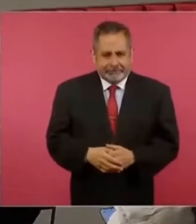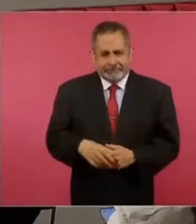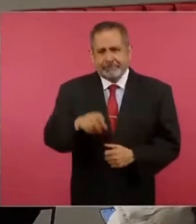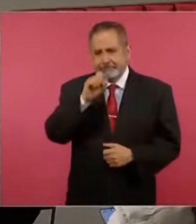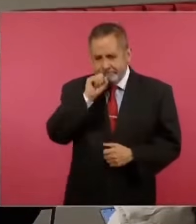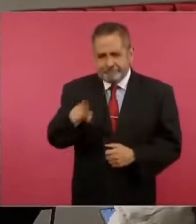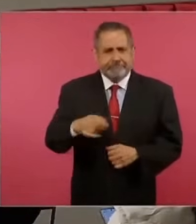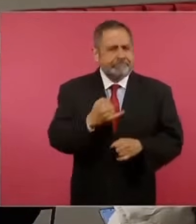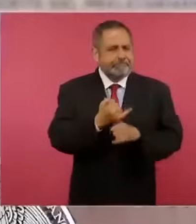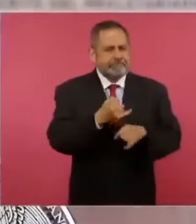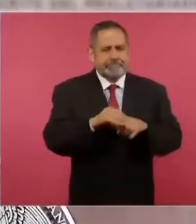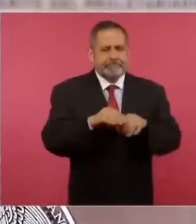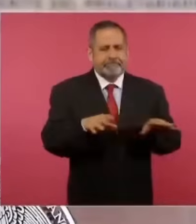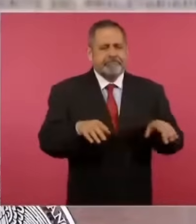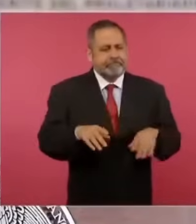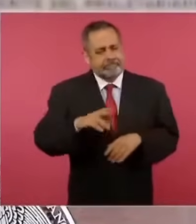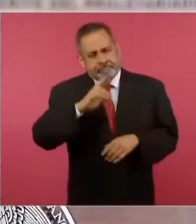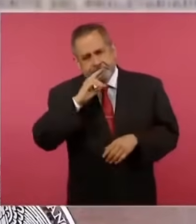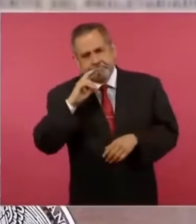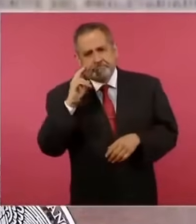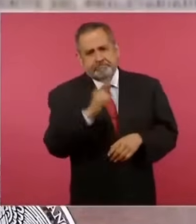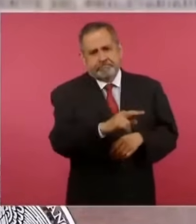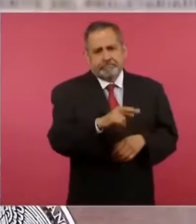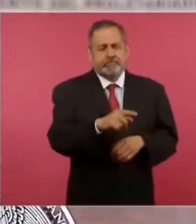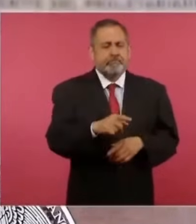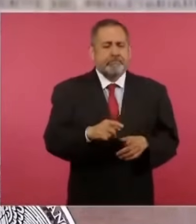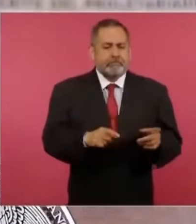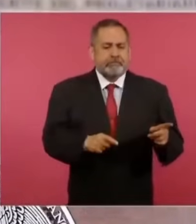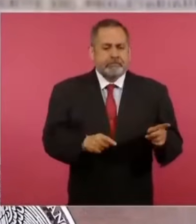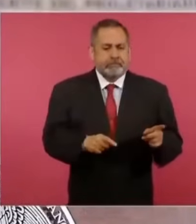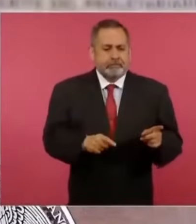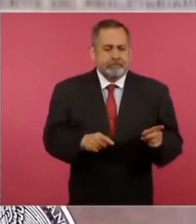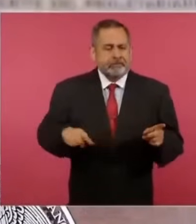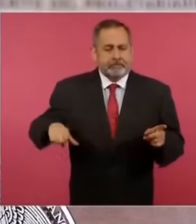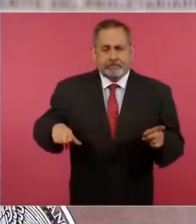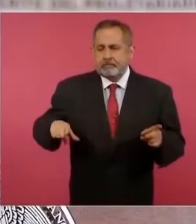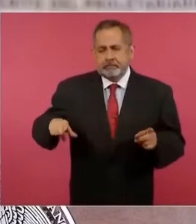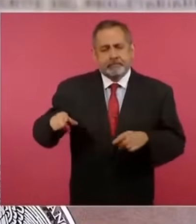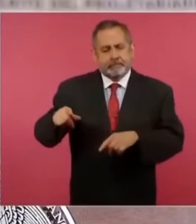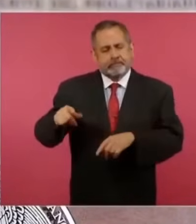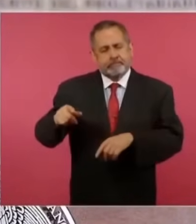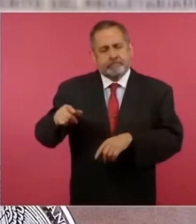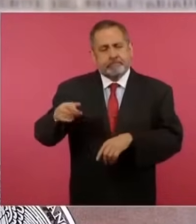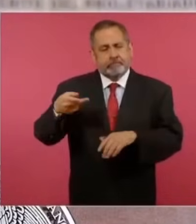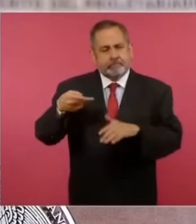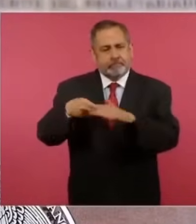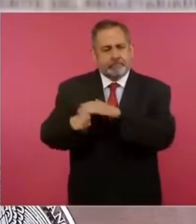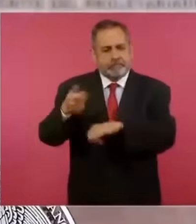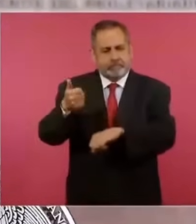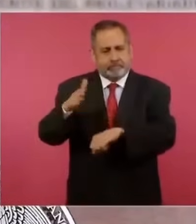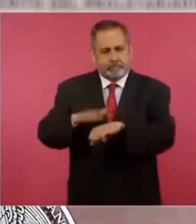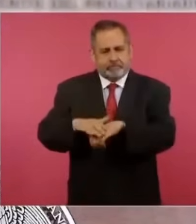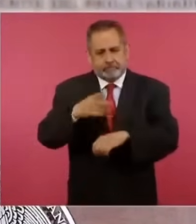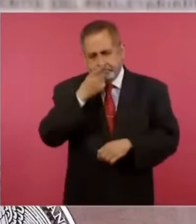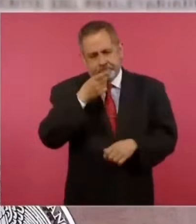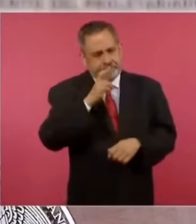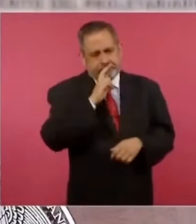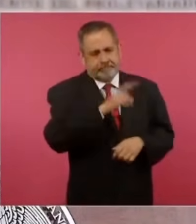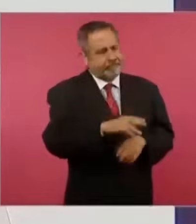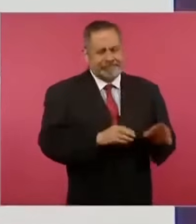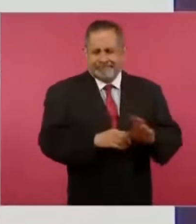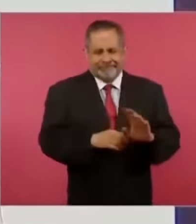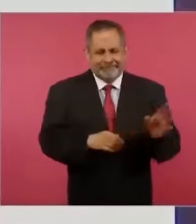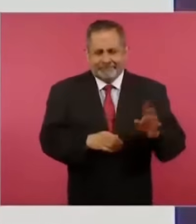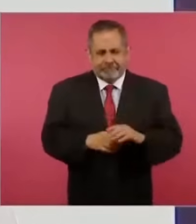misma red social también contestó la administración del metro de la Ciudad de México y dijo que la circulación